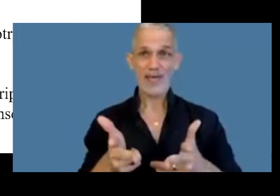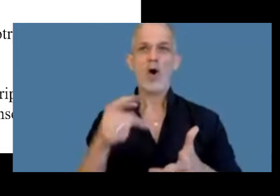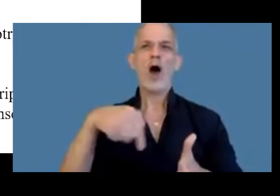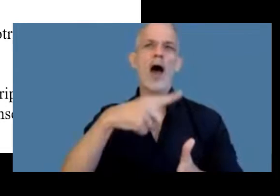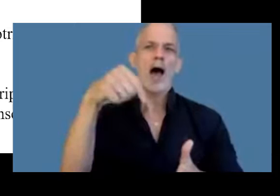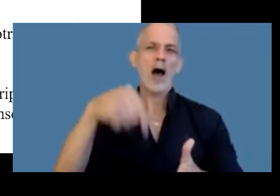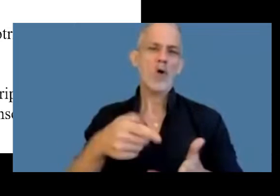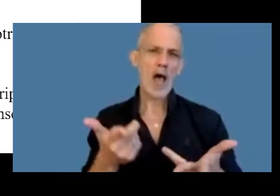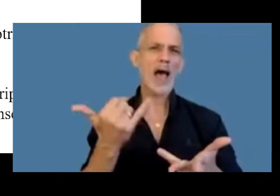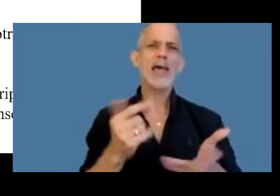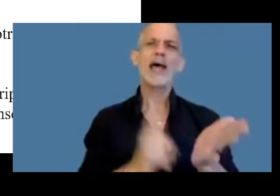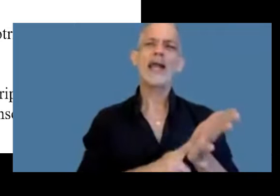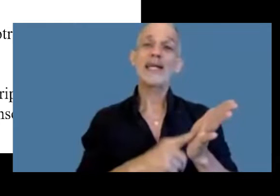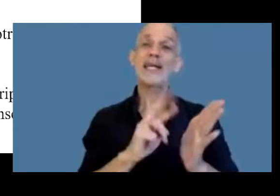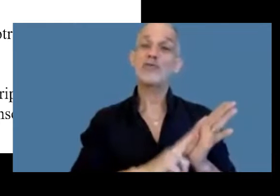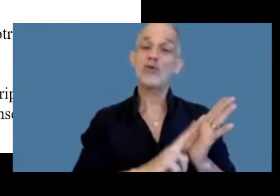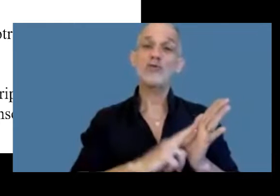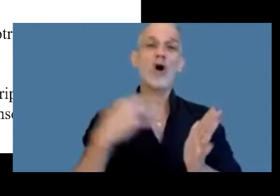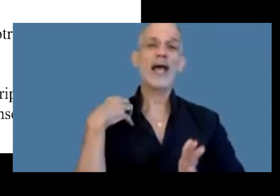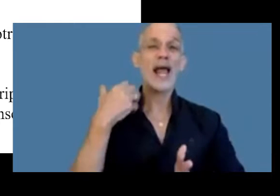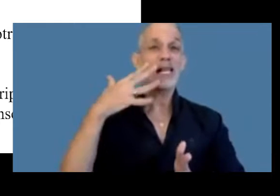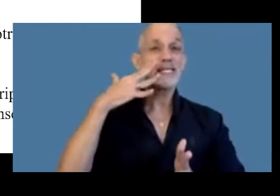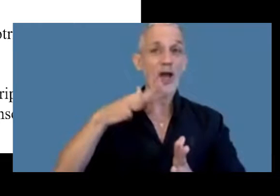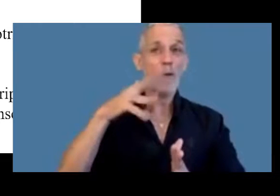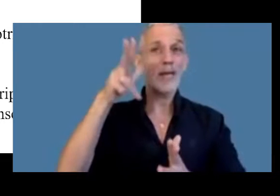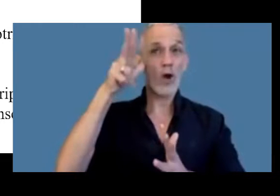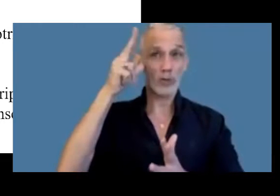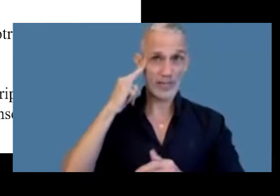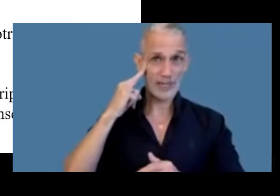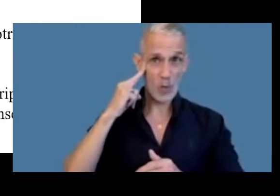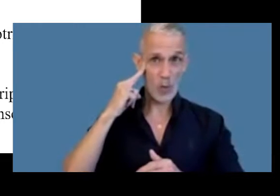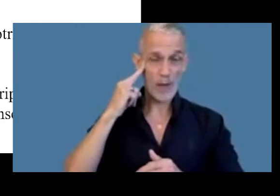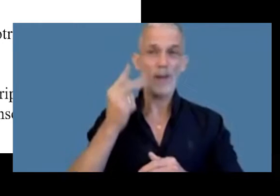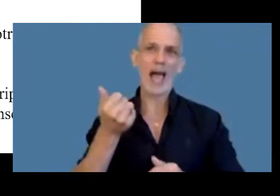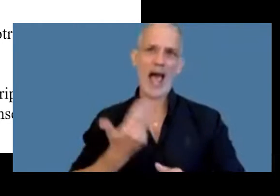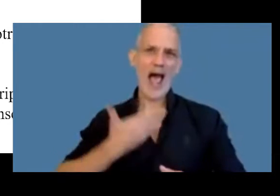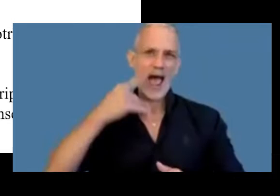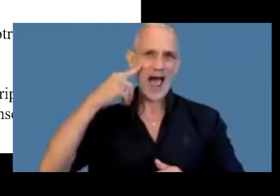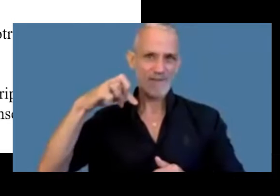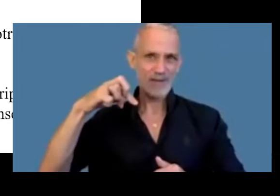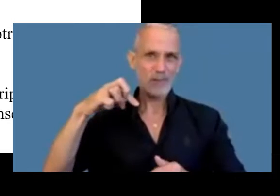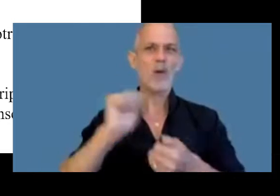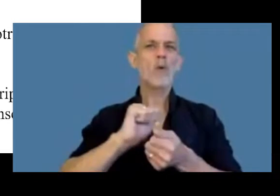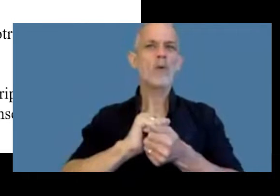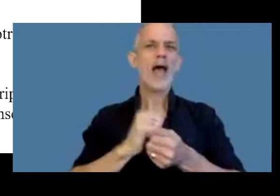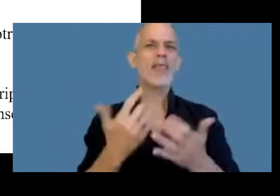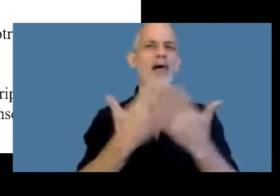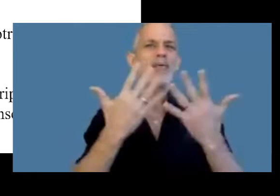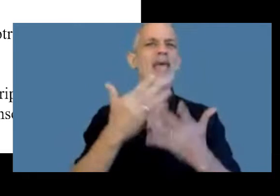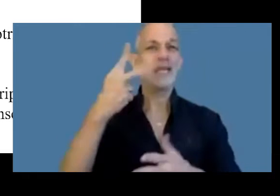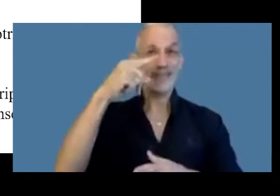con la Resolución General 5089 de AFIP, publicada el 27 de